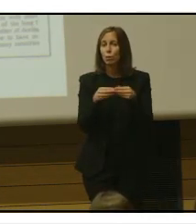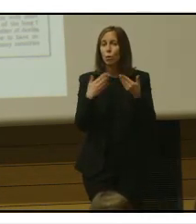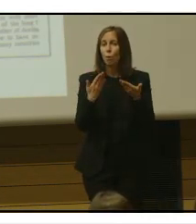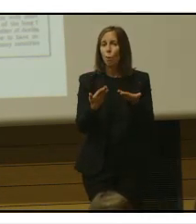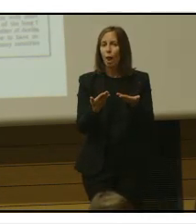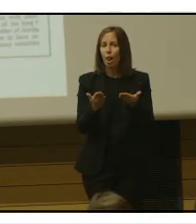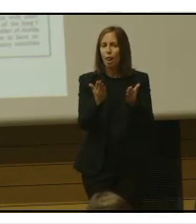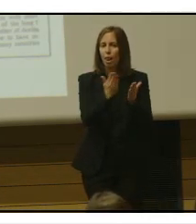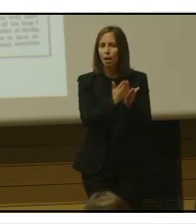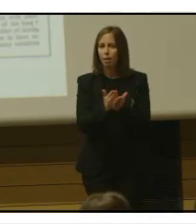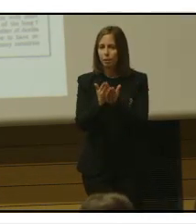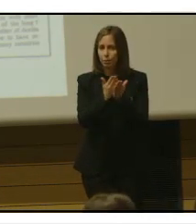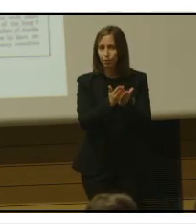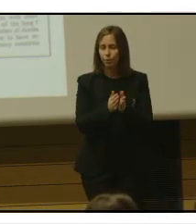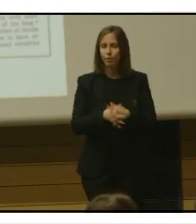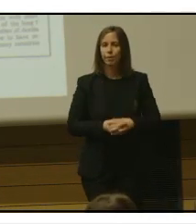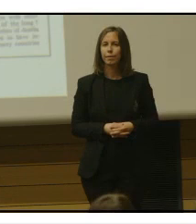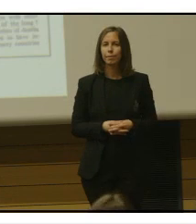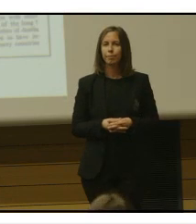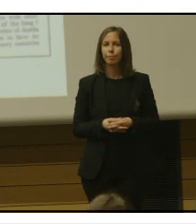estudio es que